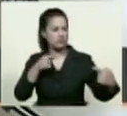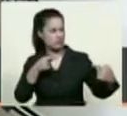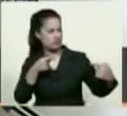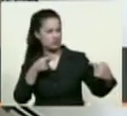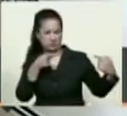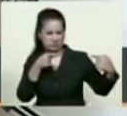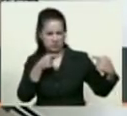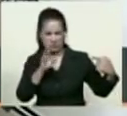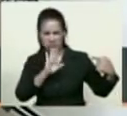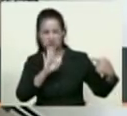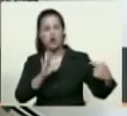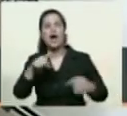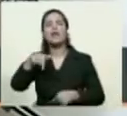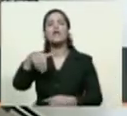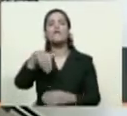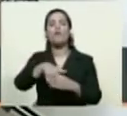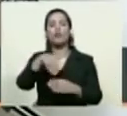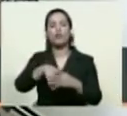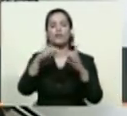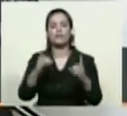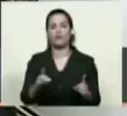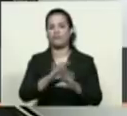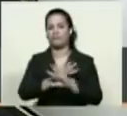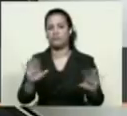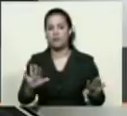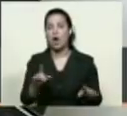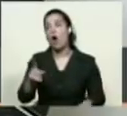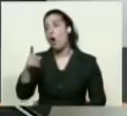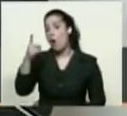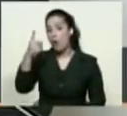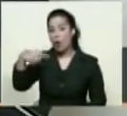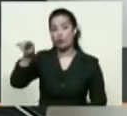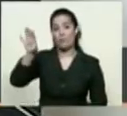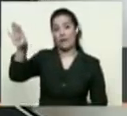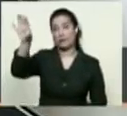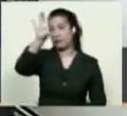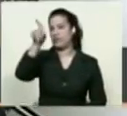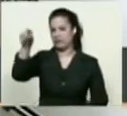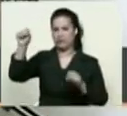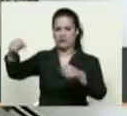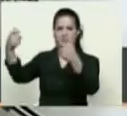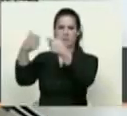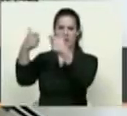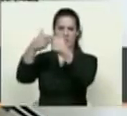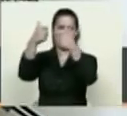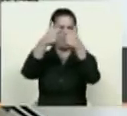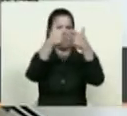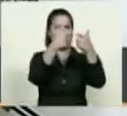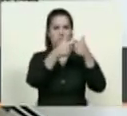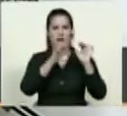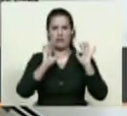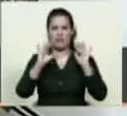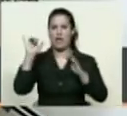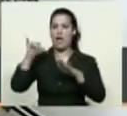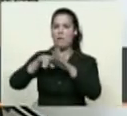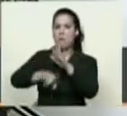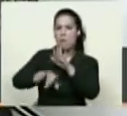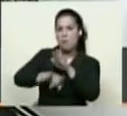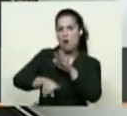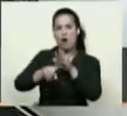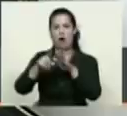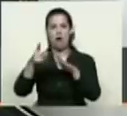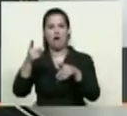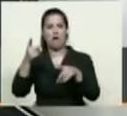países del mundo, lamentablemente, se llegue a situaciones de violencia extrema, se llegue a situaciones de conflagración bélica. Hemos visto